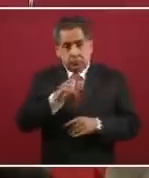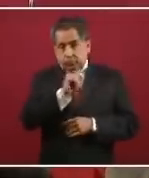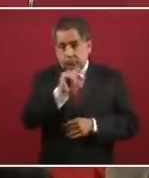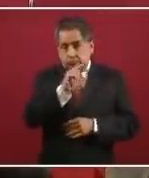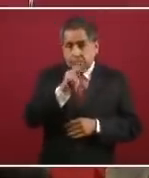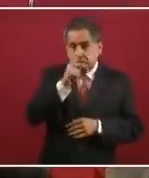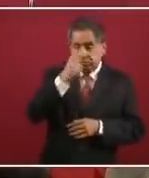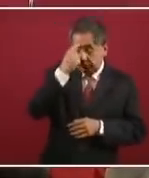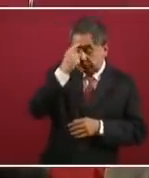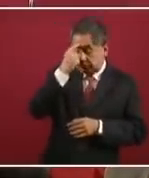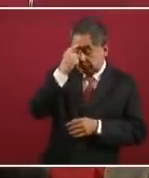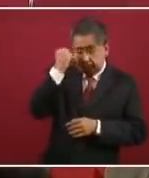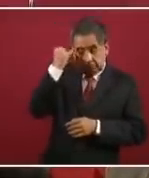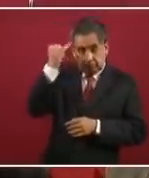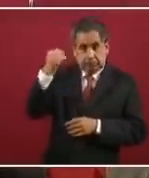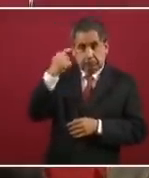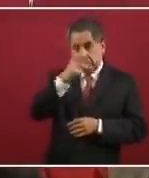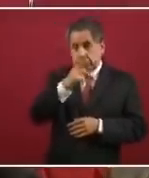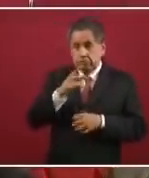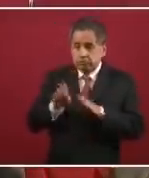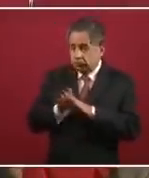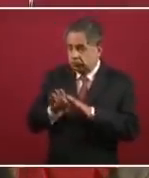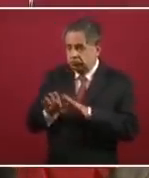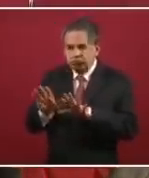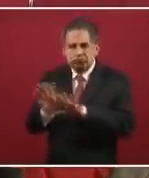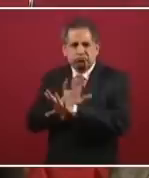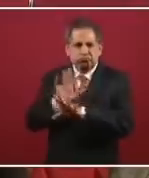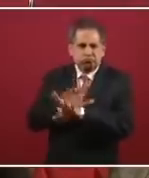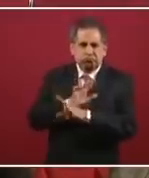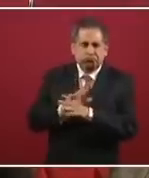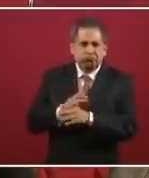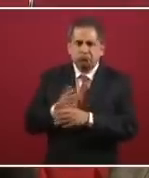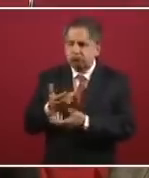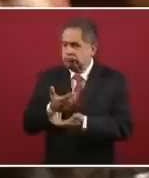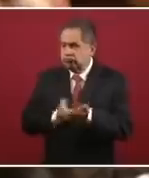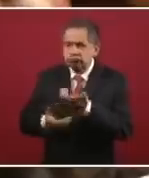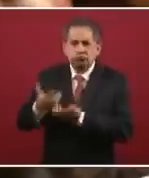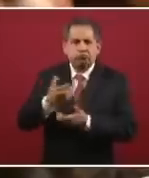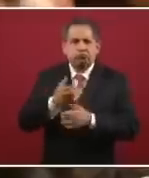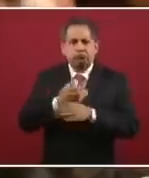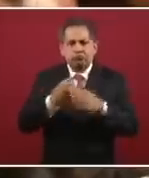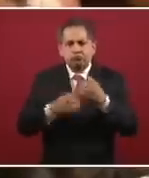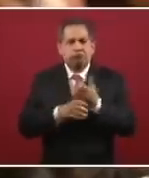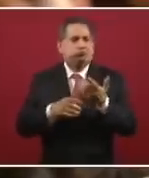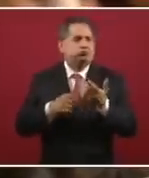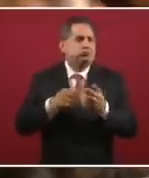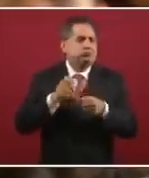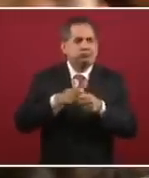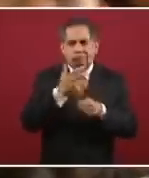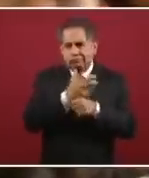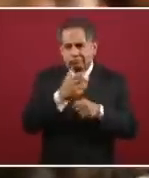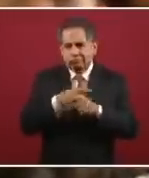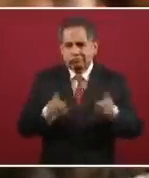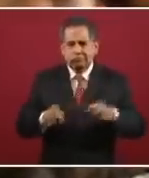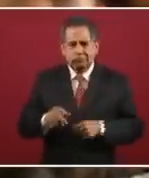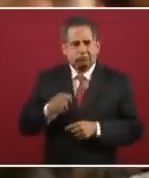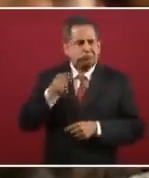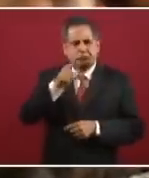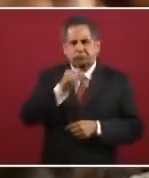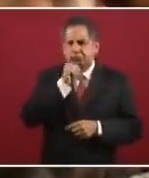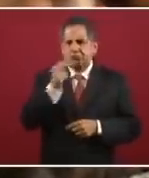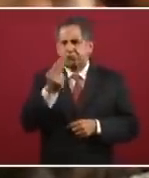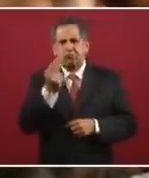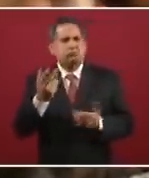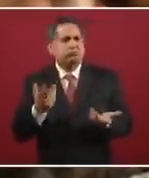que había formulado de hacer cambios a la regulación para la comercialización de armas de Estados Unidos, es decir, que ya no necesitarían, en